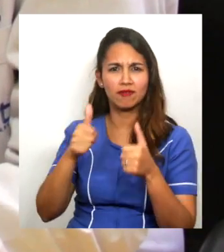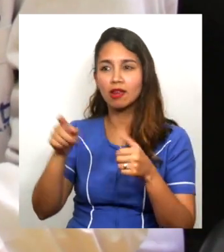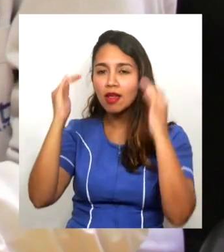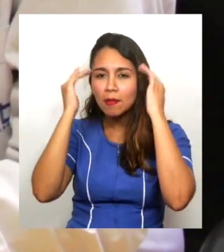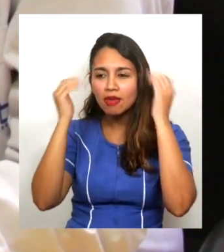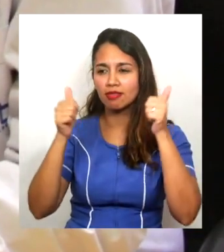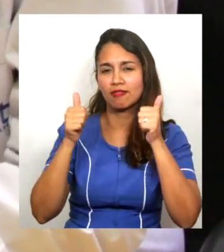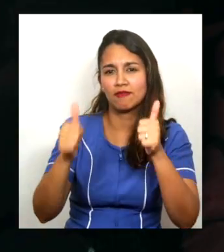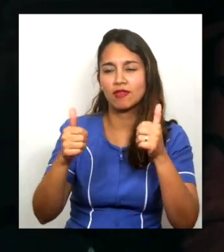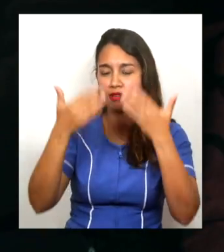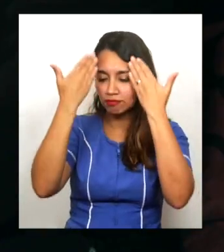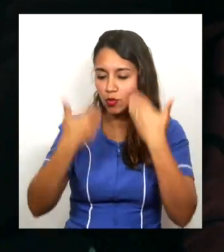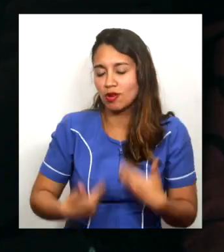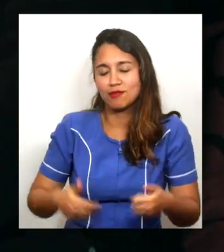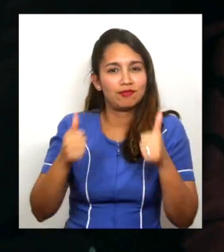consciente, está lúcido.